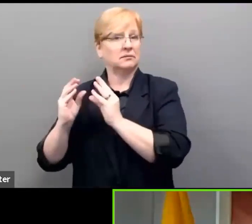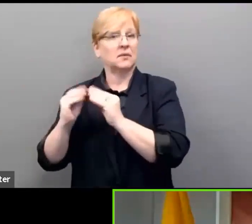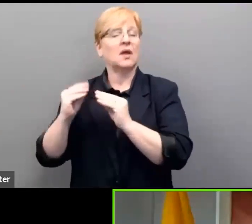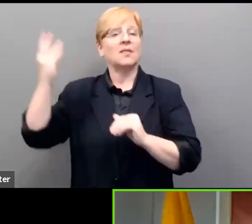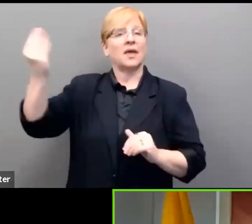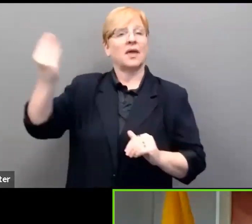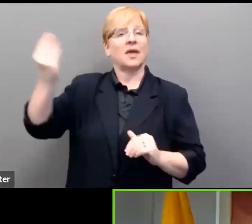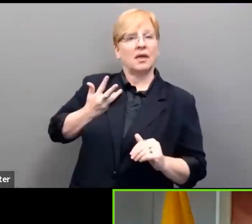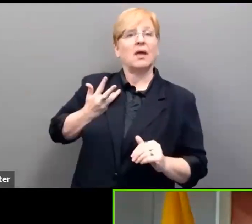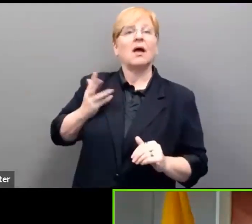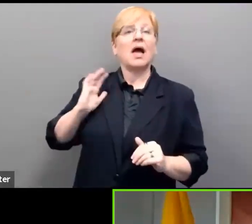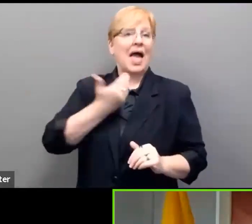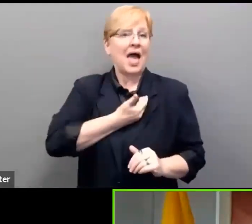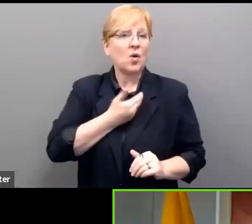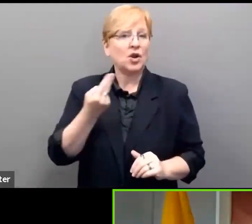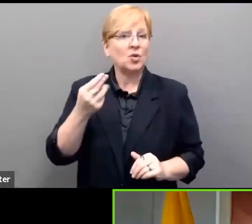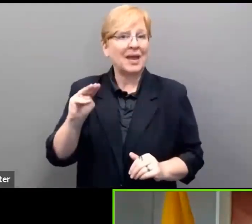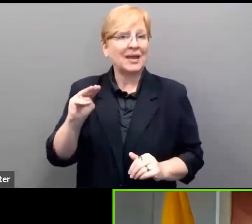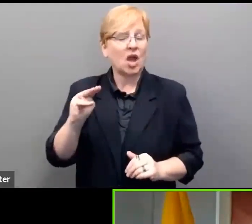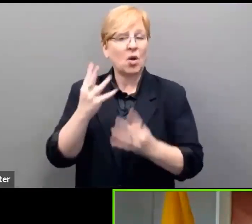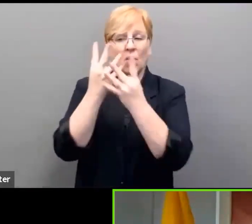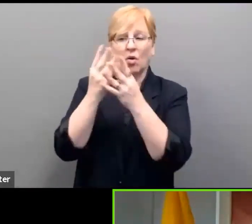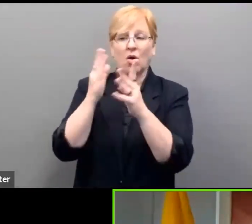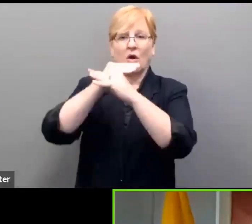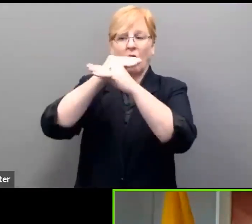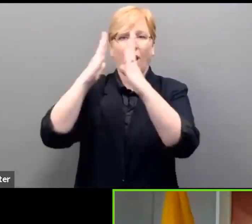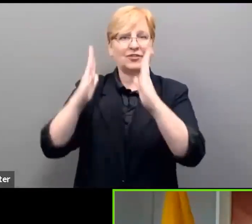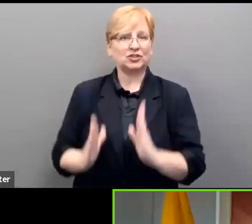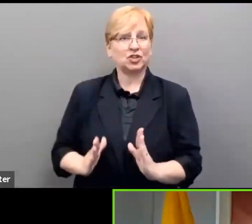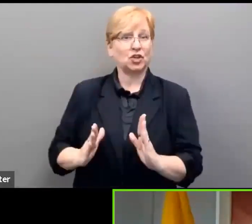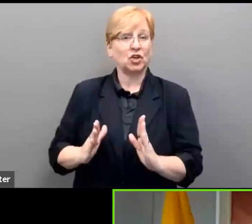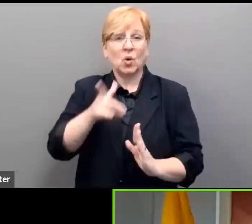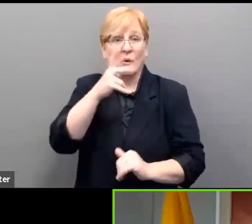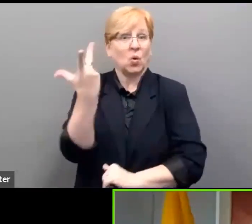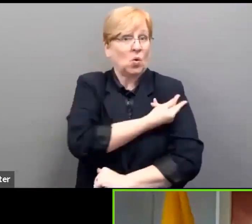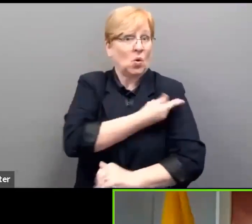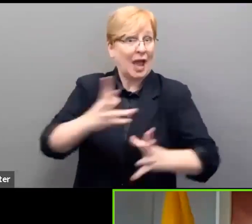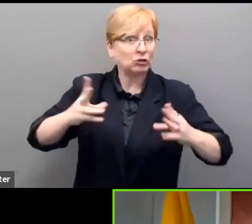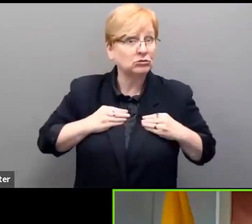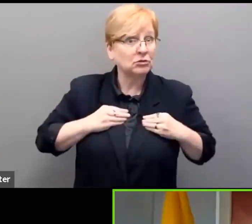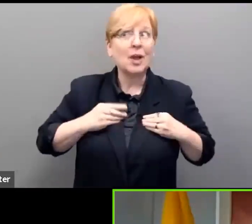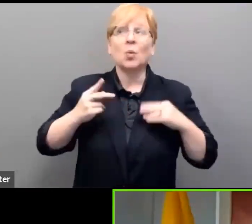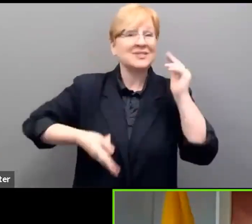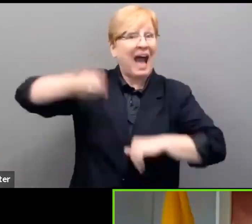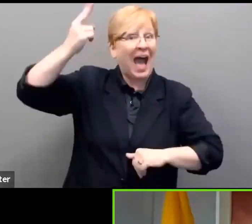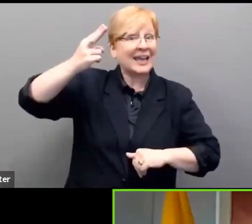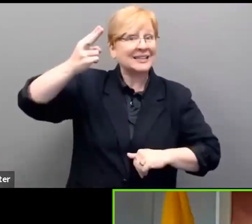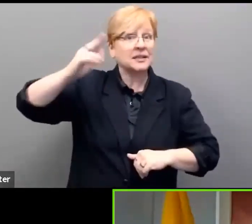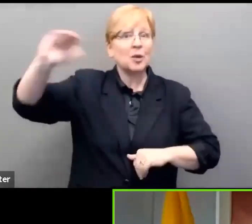en indicios de la conferencia nacional que es virtual, nos dijeron que